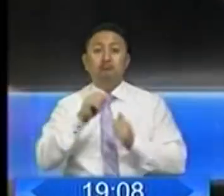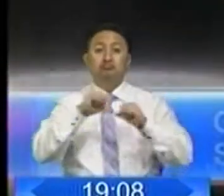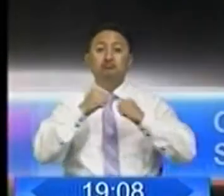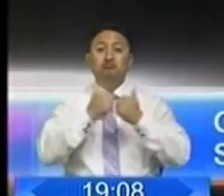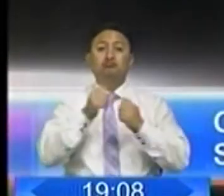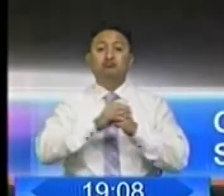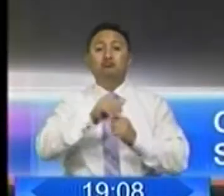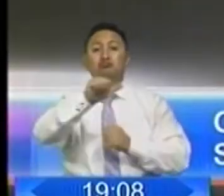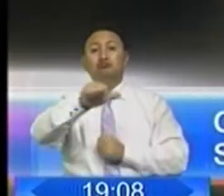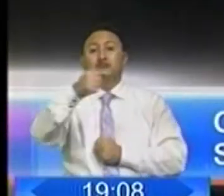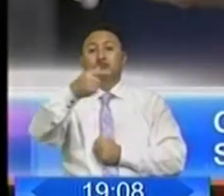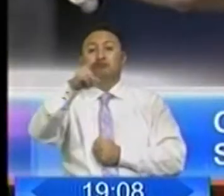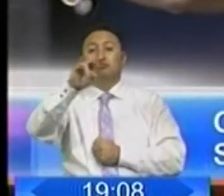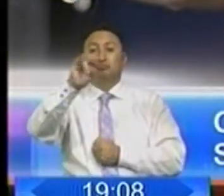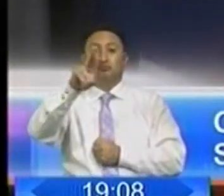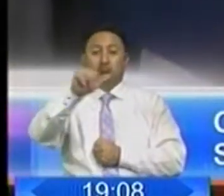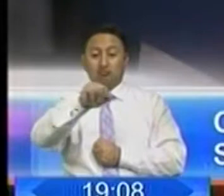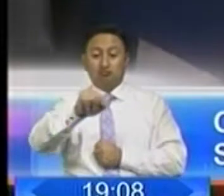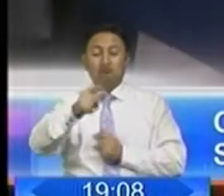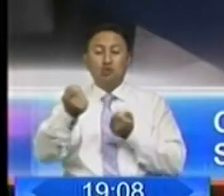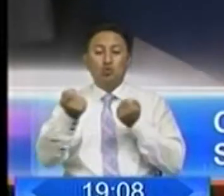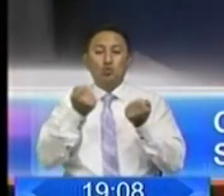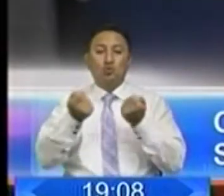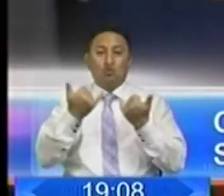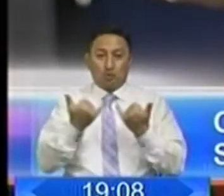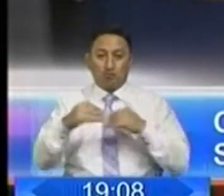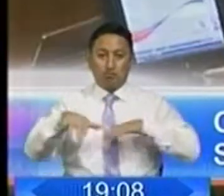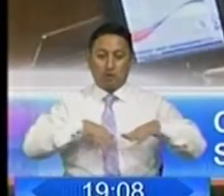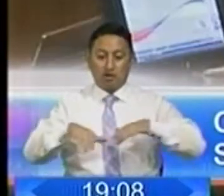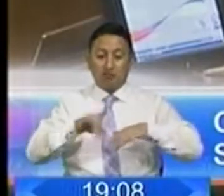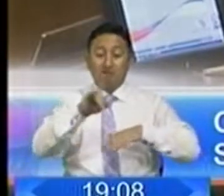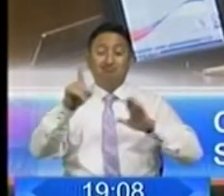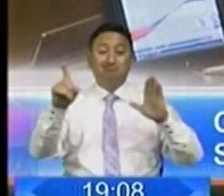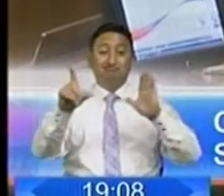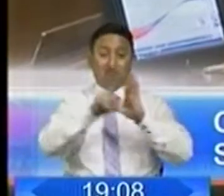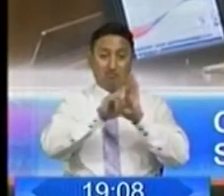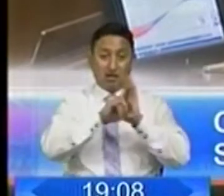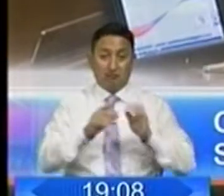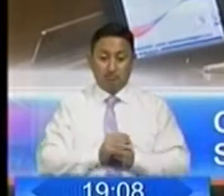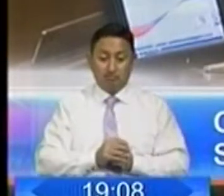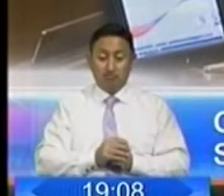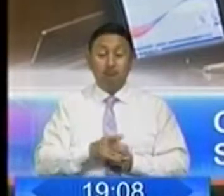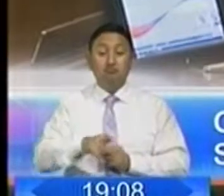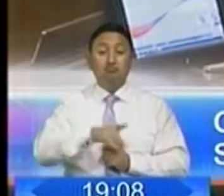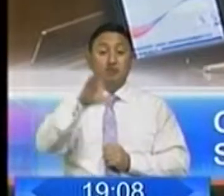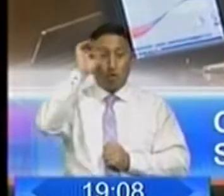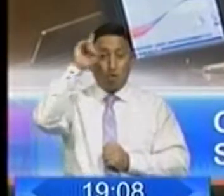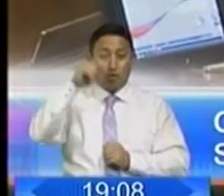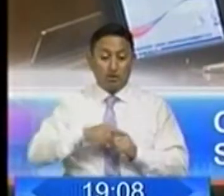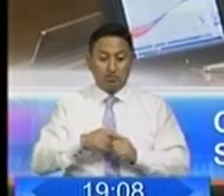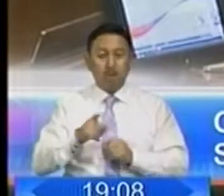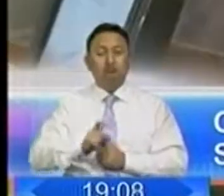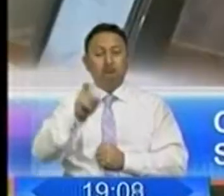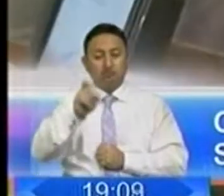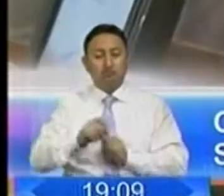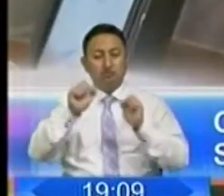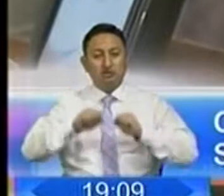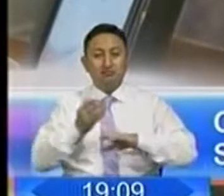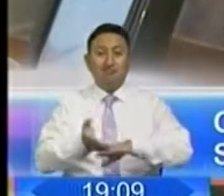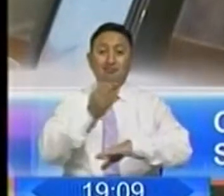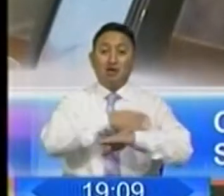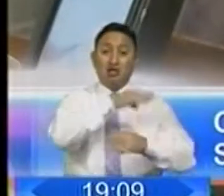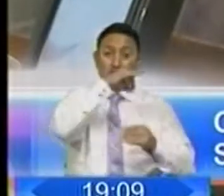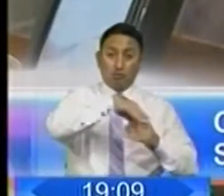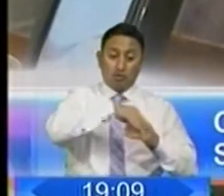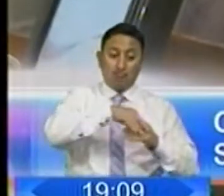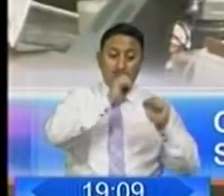que el Código de la Salud regularía actividades que hoy son conductas penales, por lo tanto, a su criterio, es necesario que previo a su votación